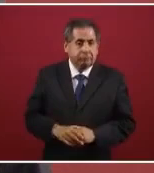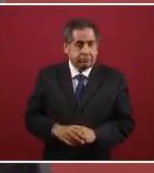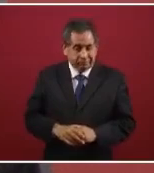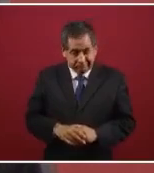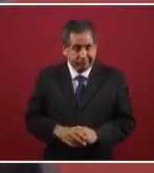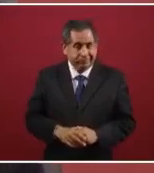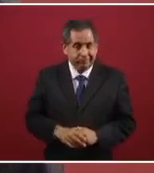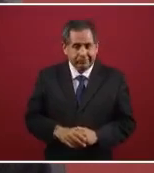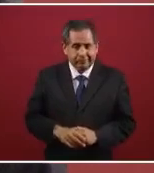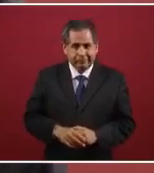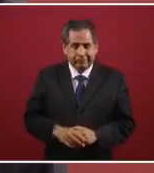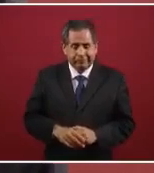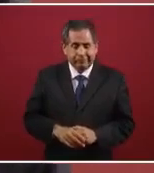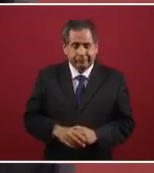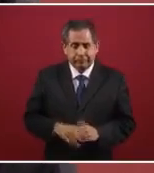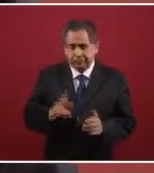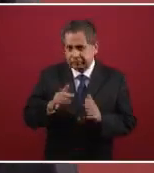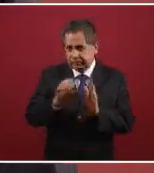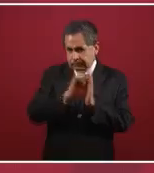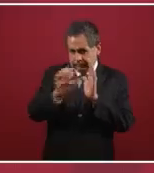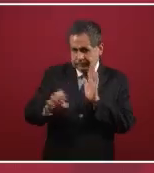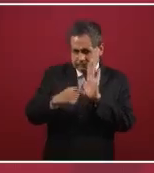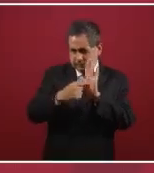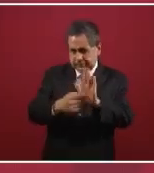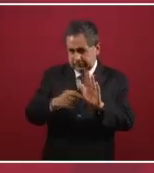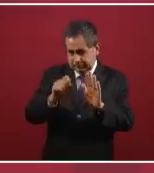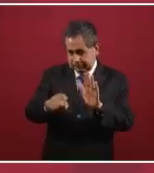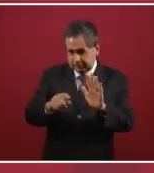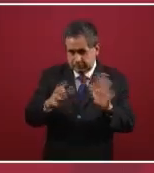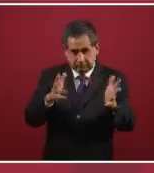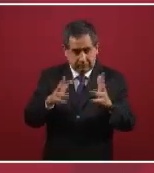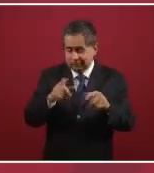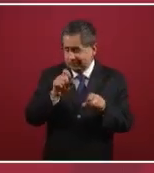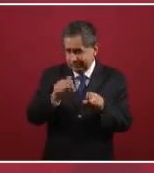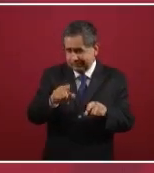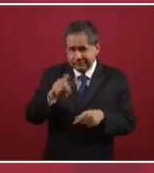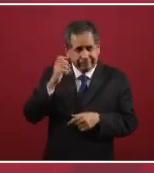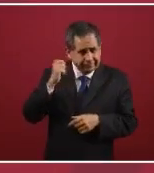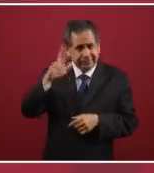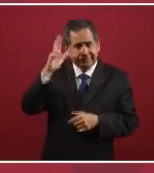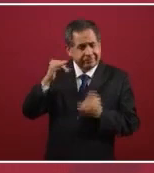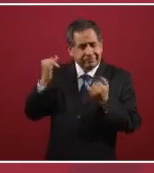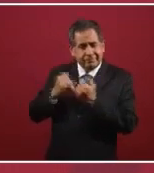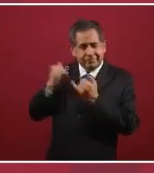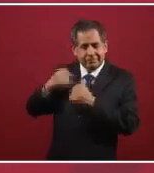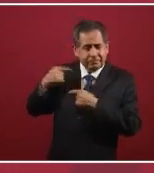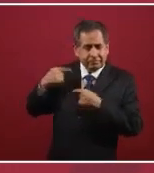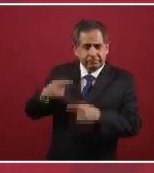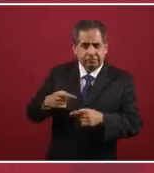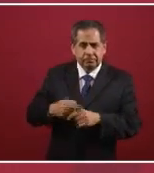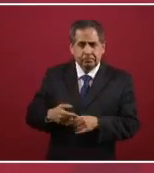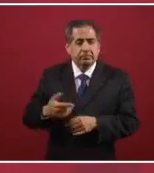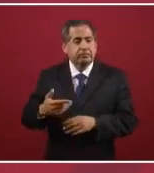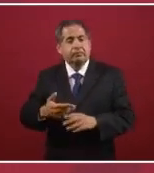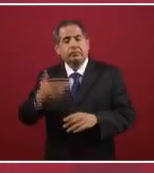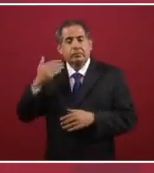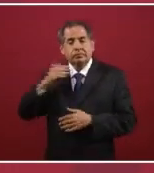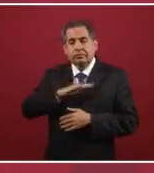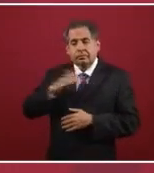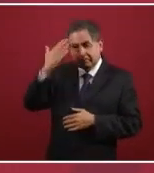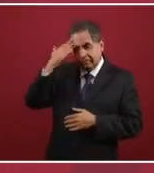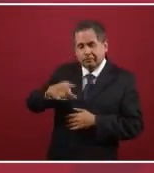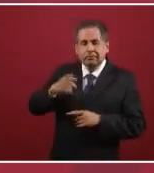Entonces, estoy poniendo un ejemplo, pero así era todo. Por anticipado se sabía quiénes iban a